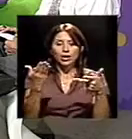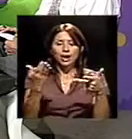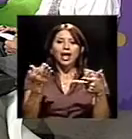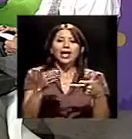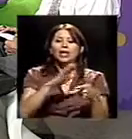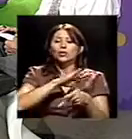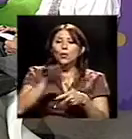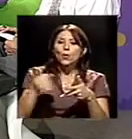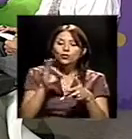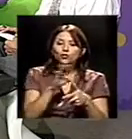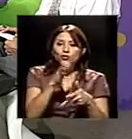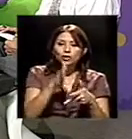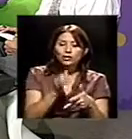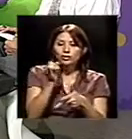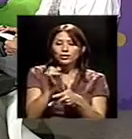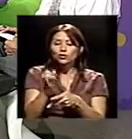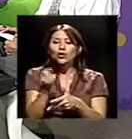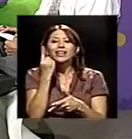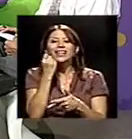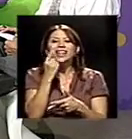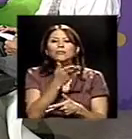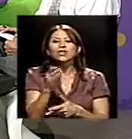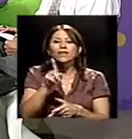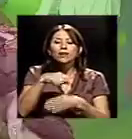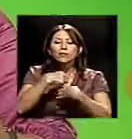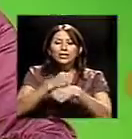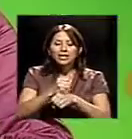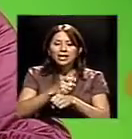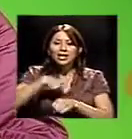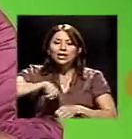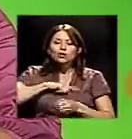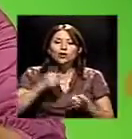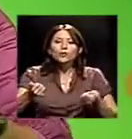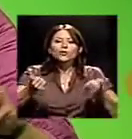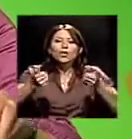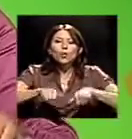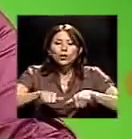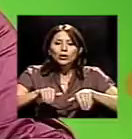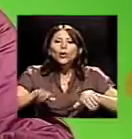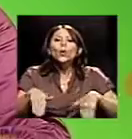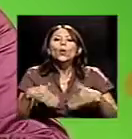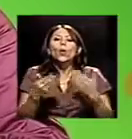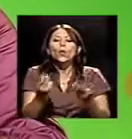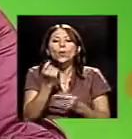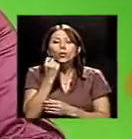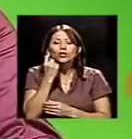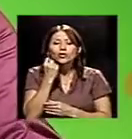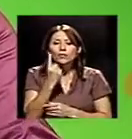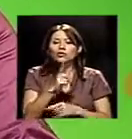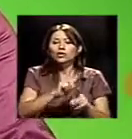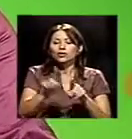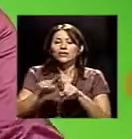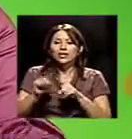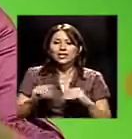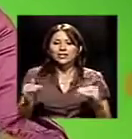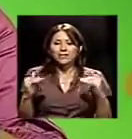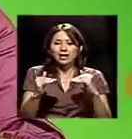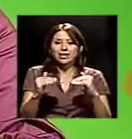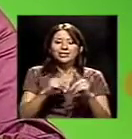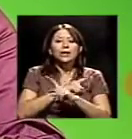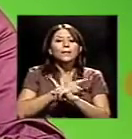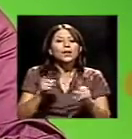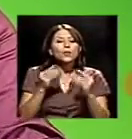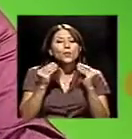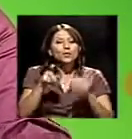institución, entendamos qué es lo que tenemos que hacer y nos pongamos de acuerdo sobre cómo lo concebimos en los diferentes niveles. Pero es